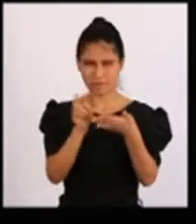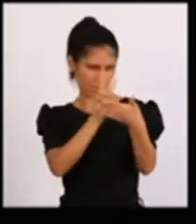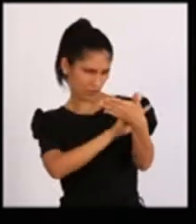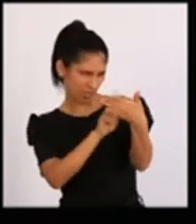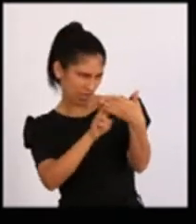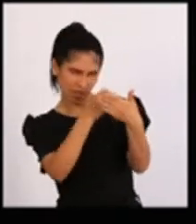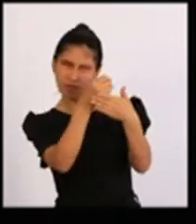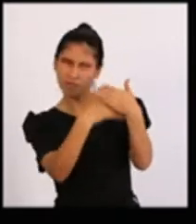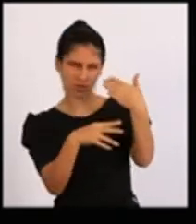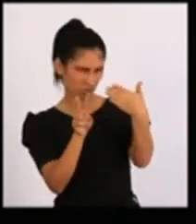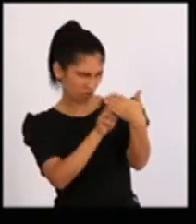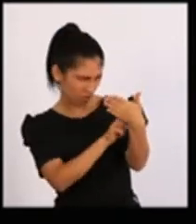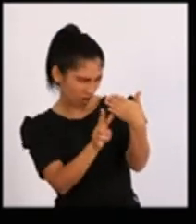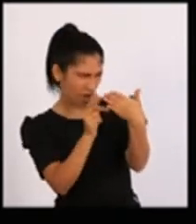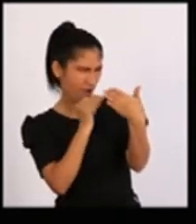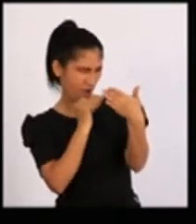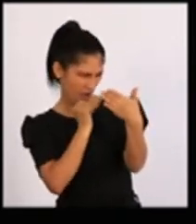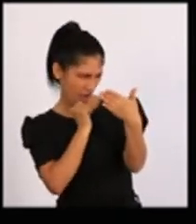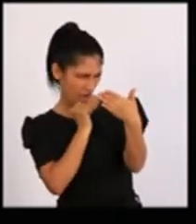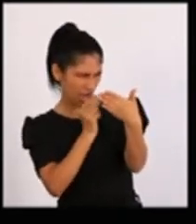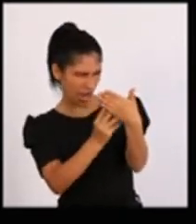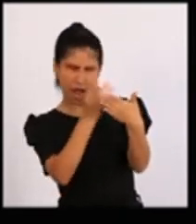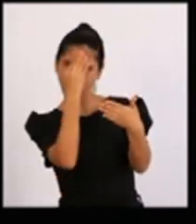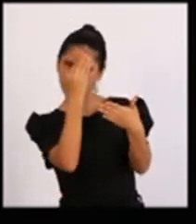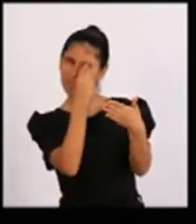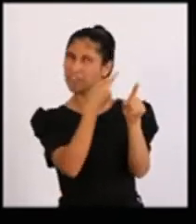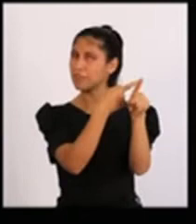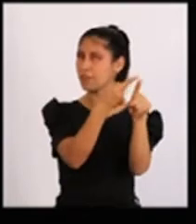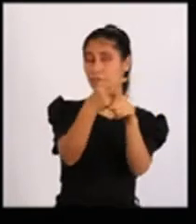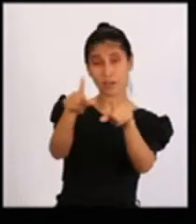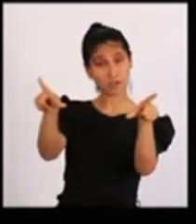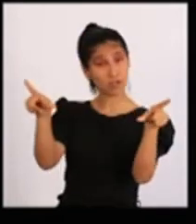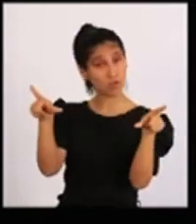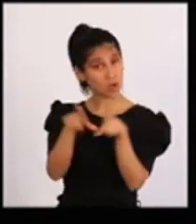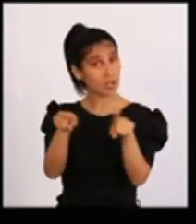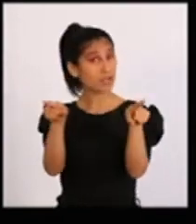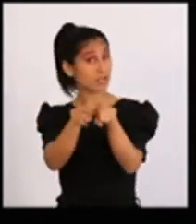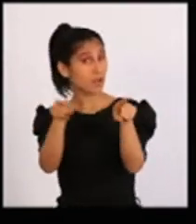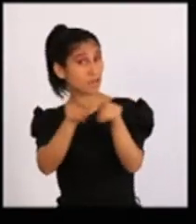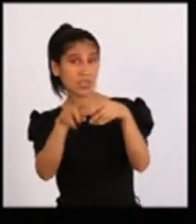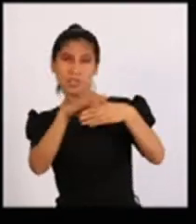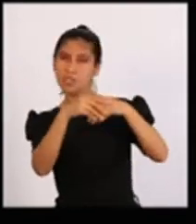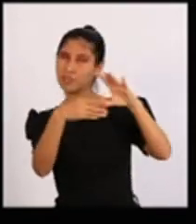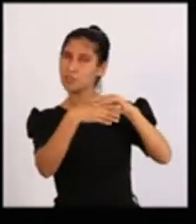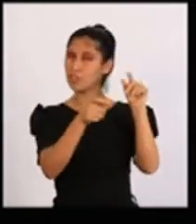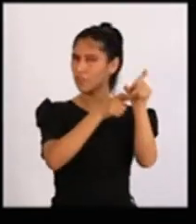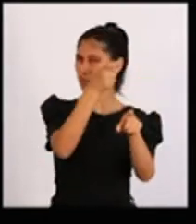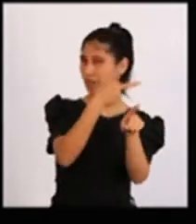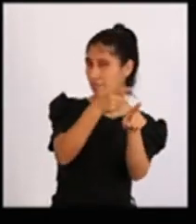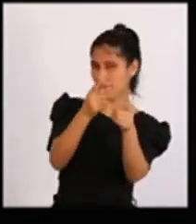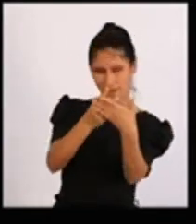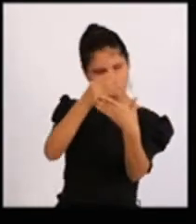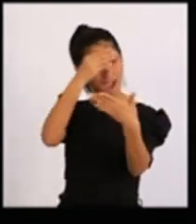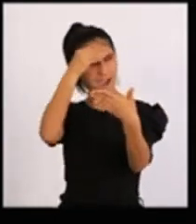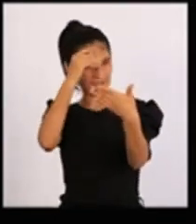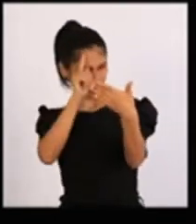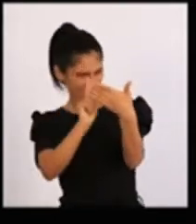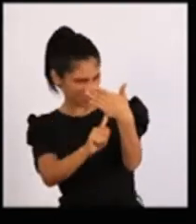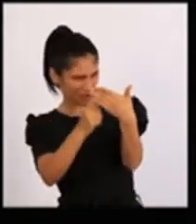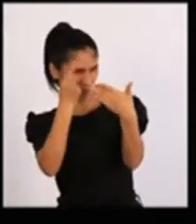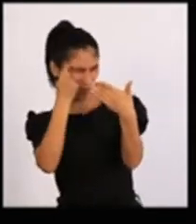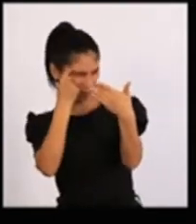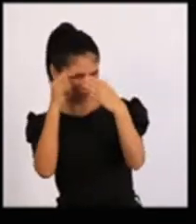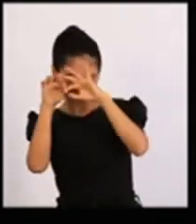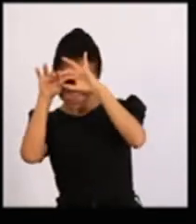leeremos textos que nos permitirán conocer otros mundos y personajes, identificarnos con ellos, imaginar, soñar